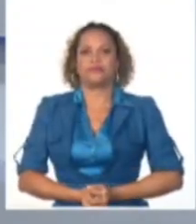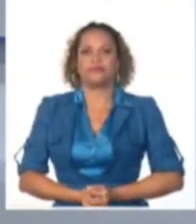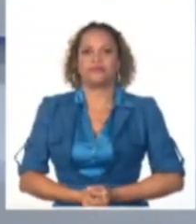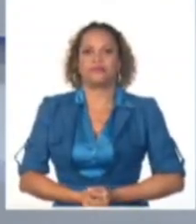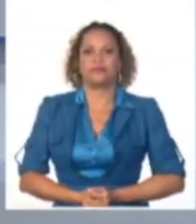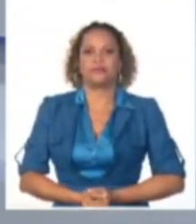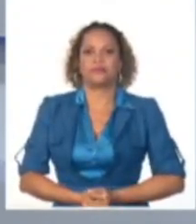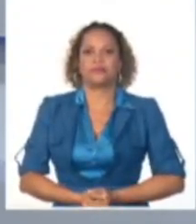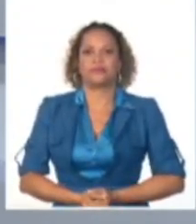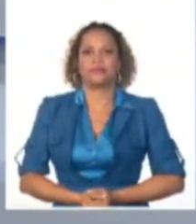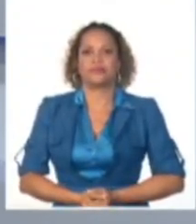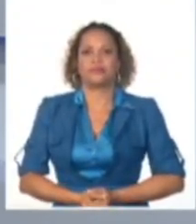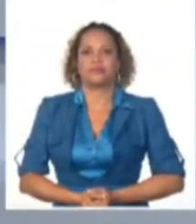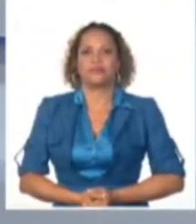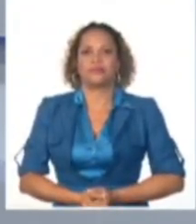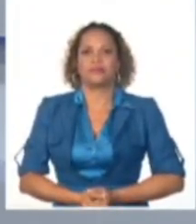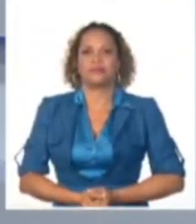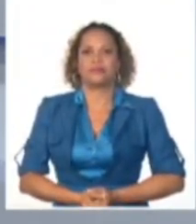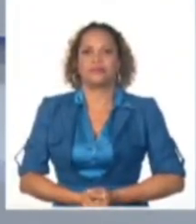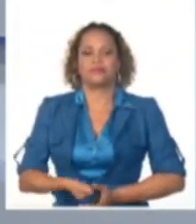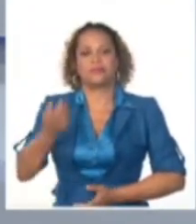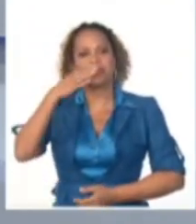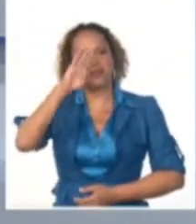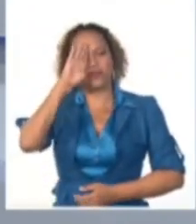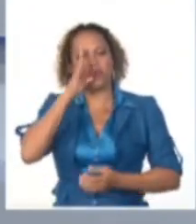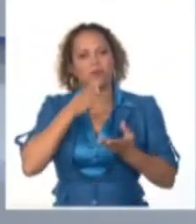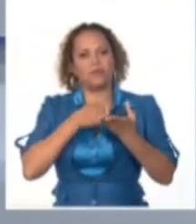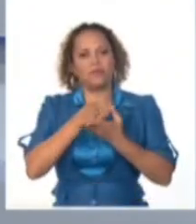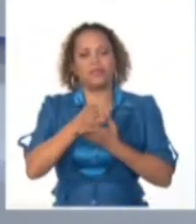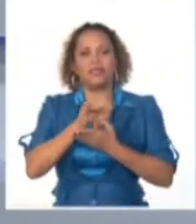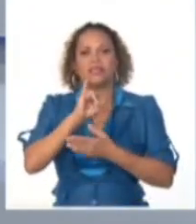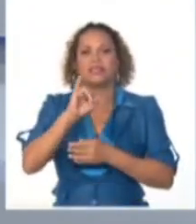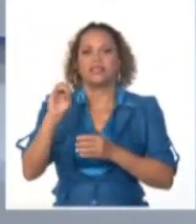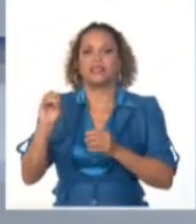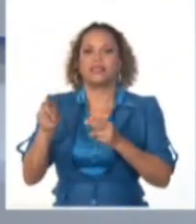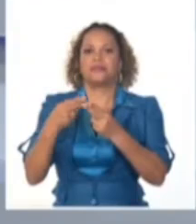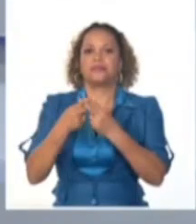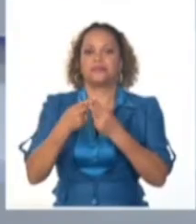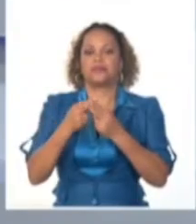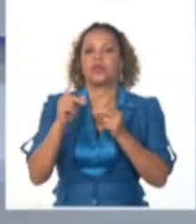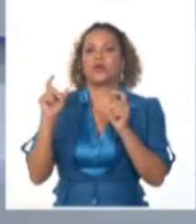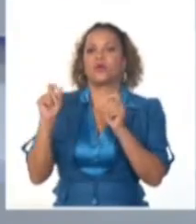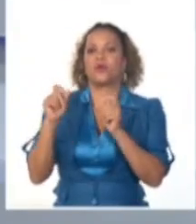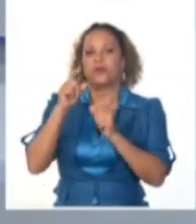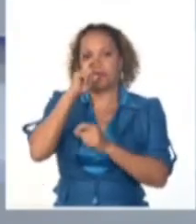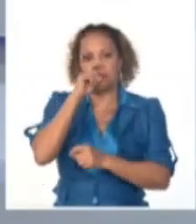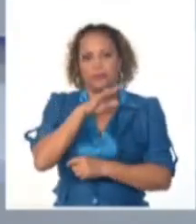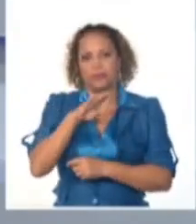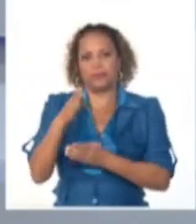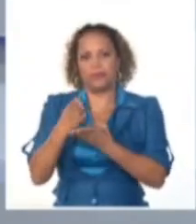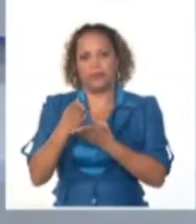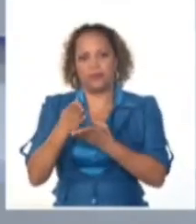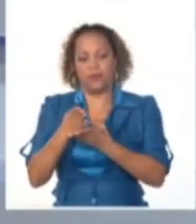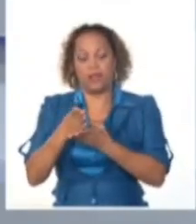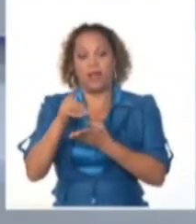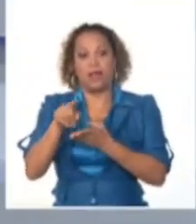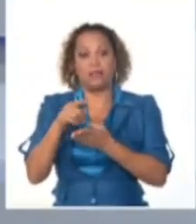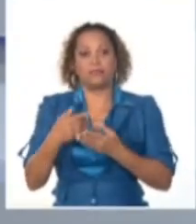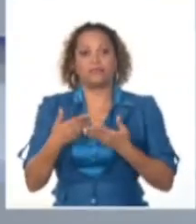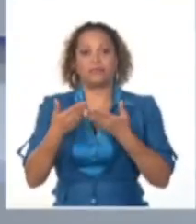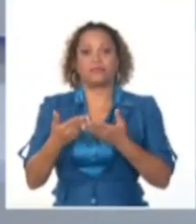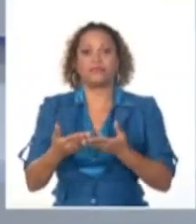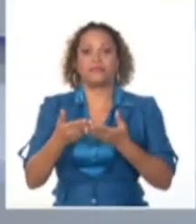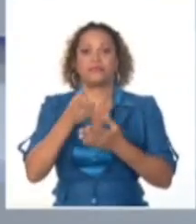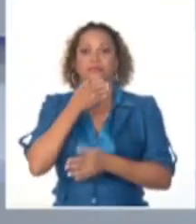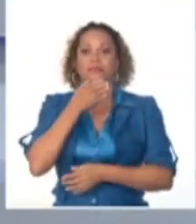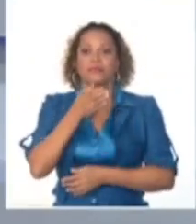Continuamos. Y es que en el país sigue la 60 edición de los Juegos Escolares Nacionales, la cual está dedicada al comandante en jefe